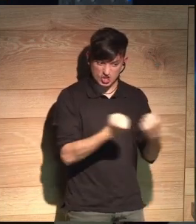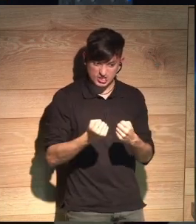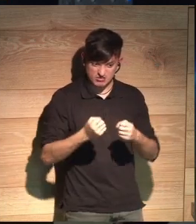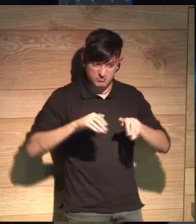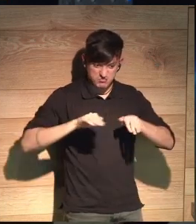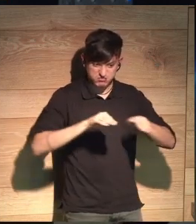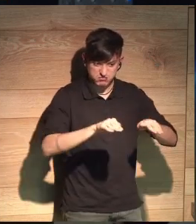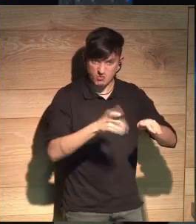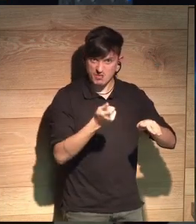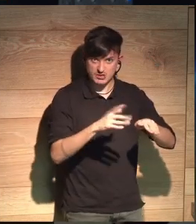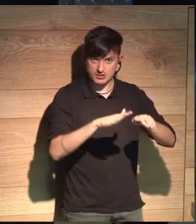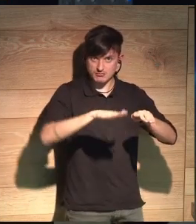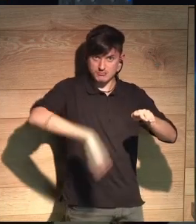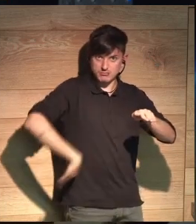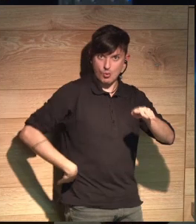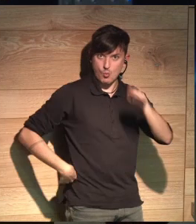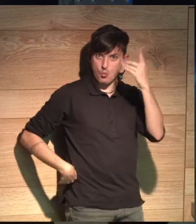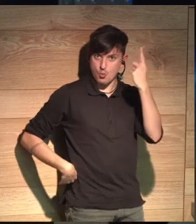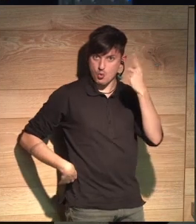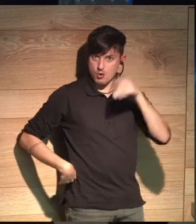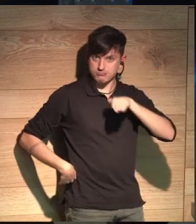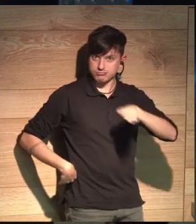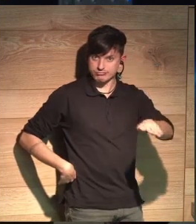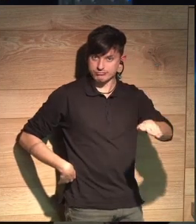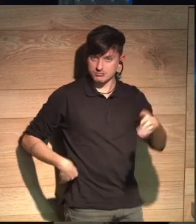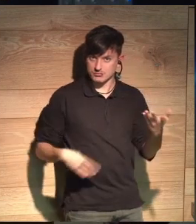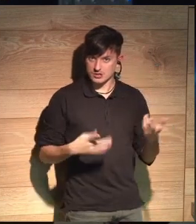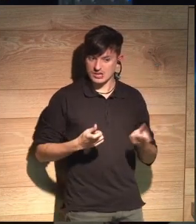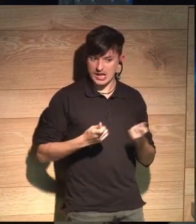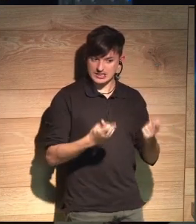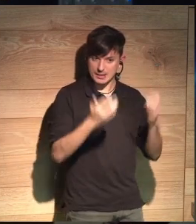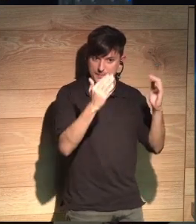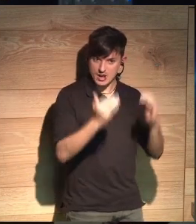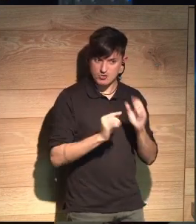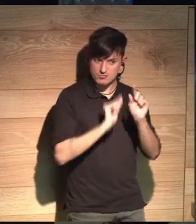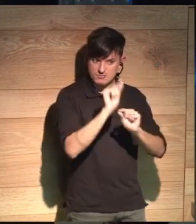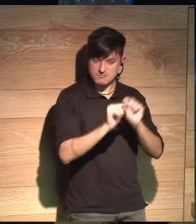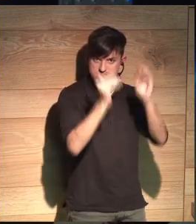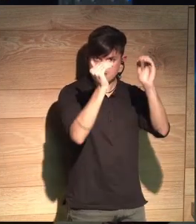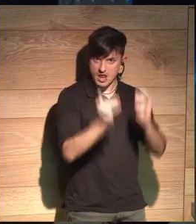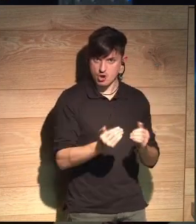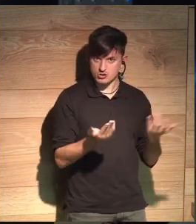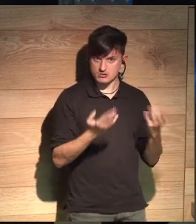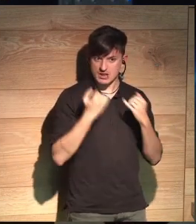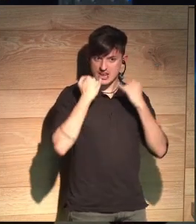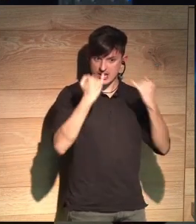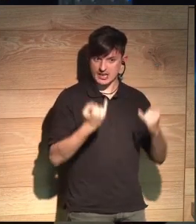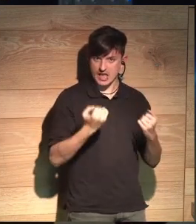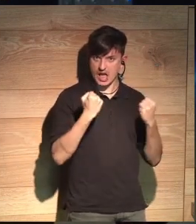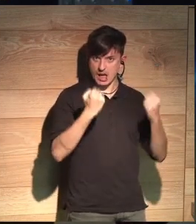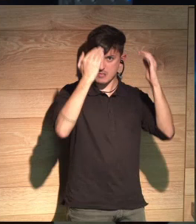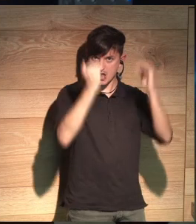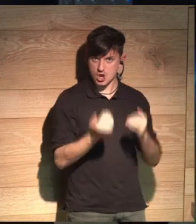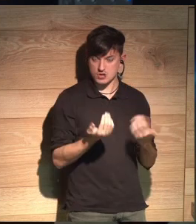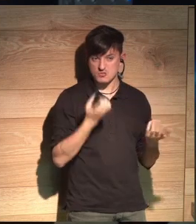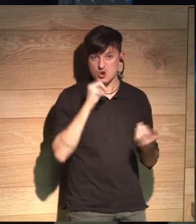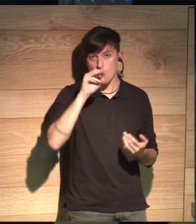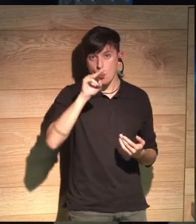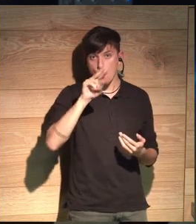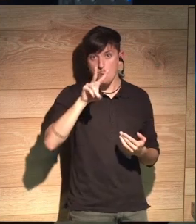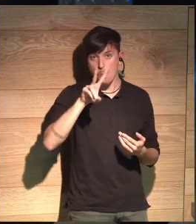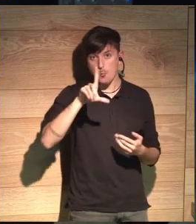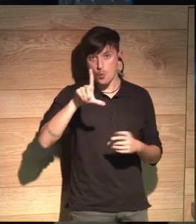lo cual significa menos congestión en la solución y menos consumo de energía en nuestros espacios el mono el pool de uber bueno no